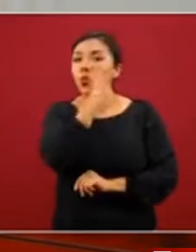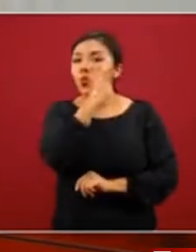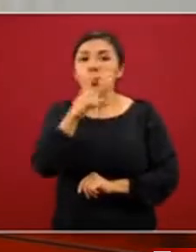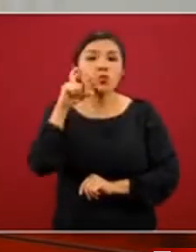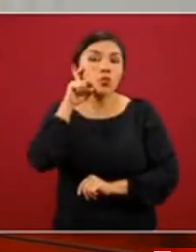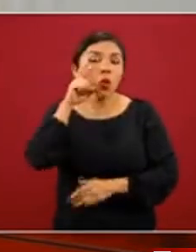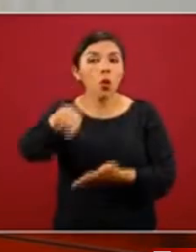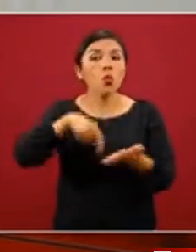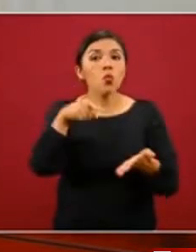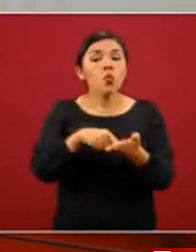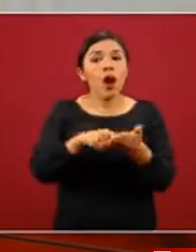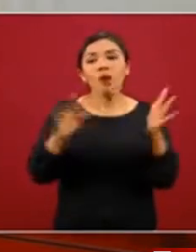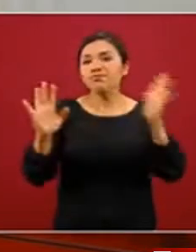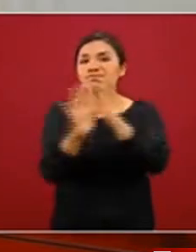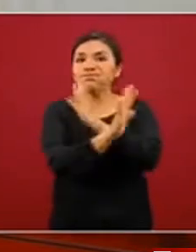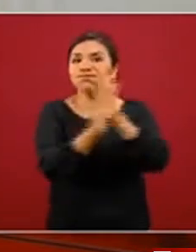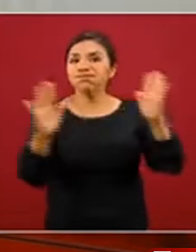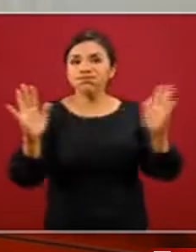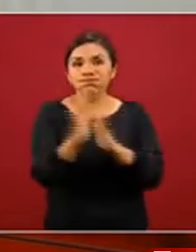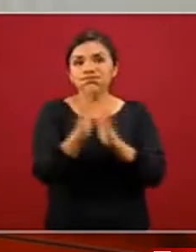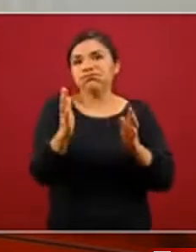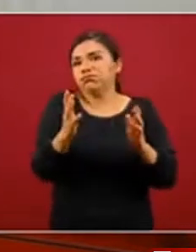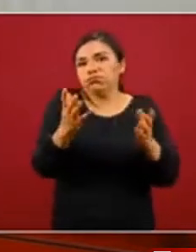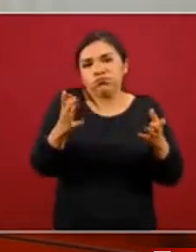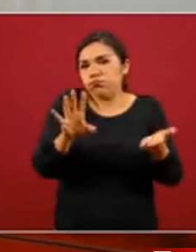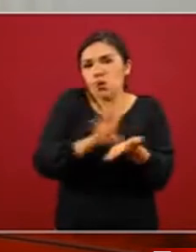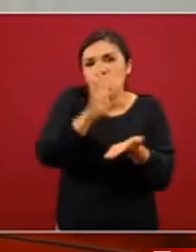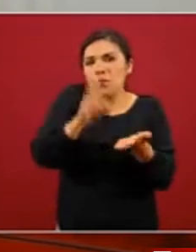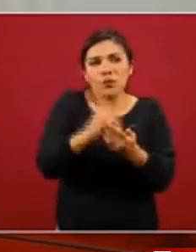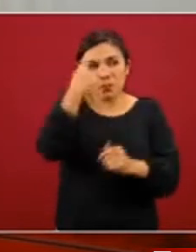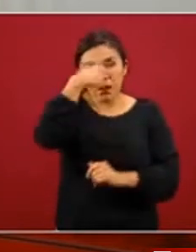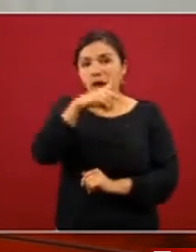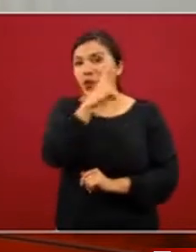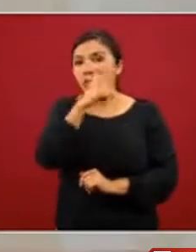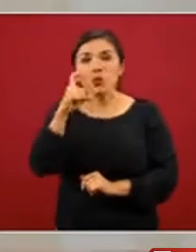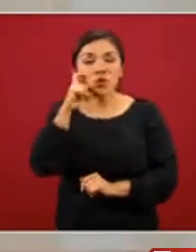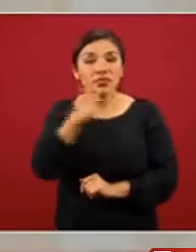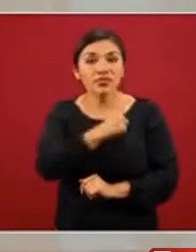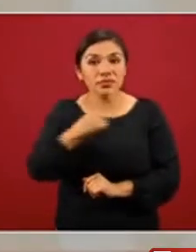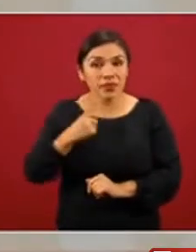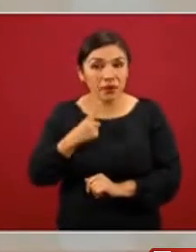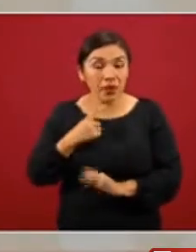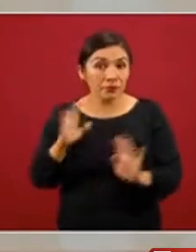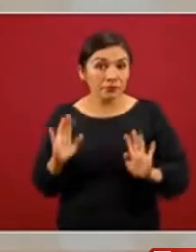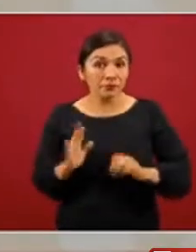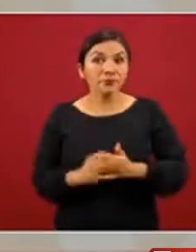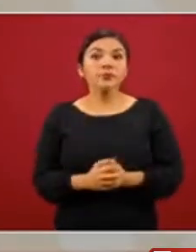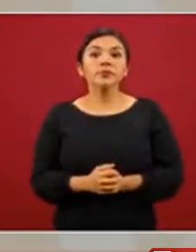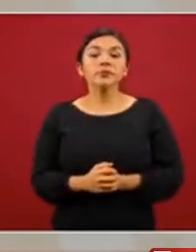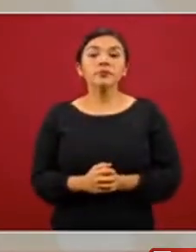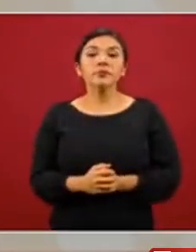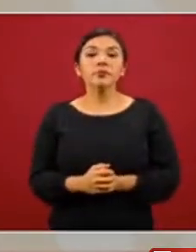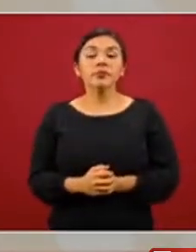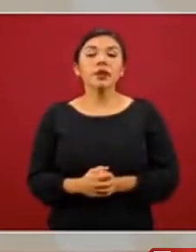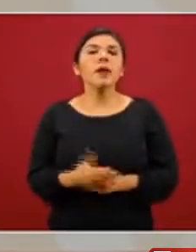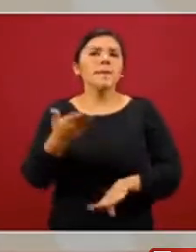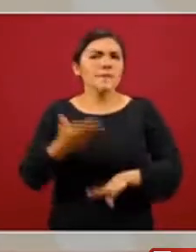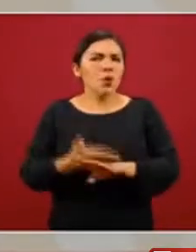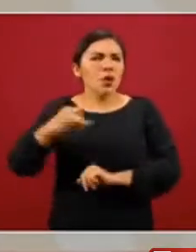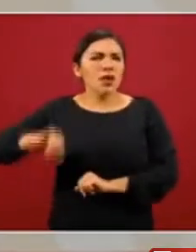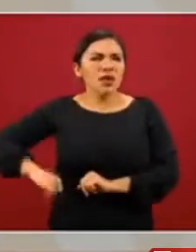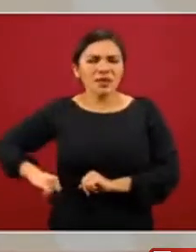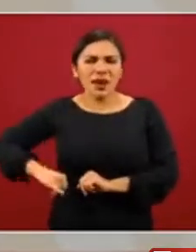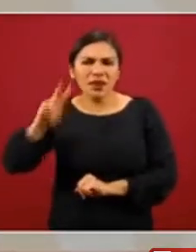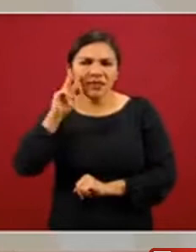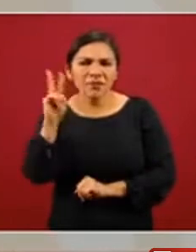el espacio comunitario, es decir, el uso generalizado de cubrebocas. Y es muy interesante revisar esta